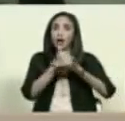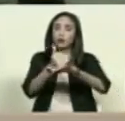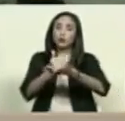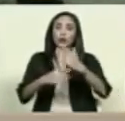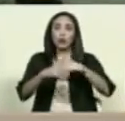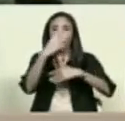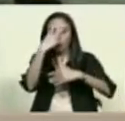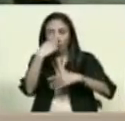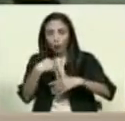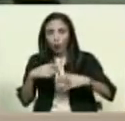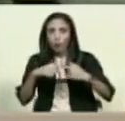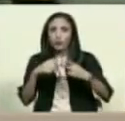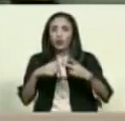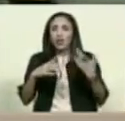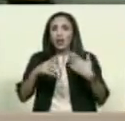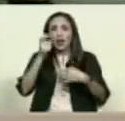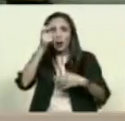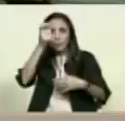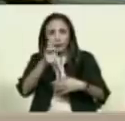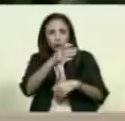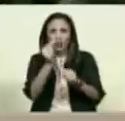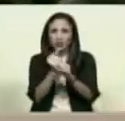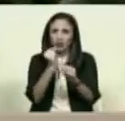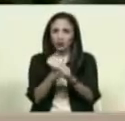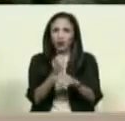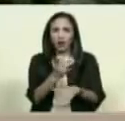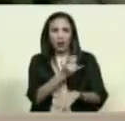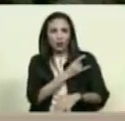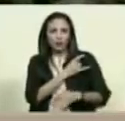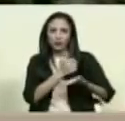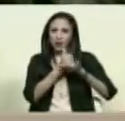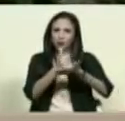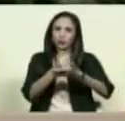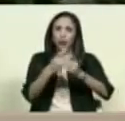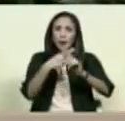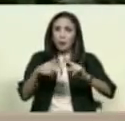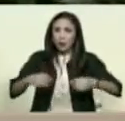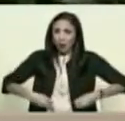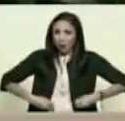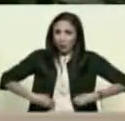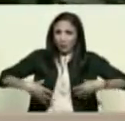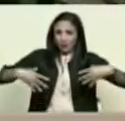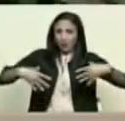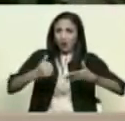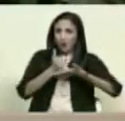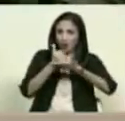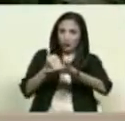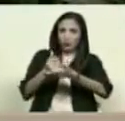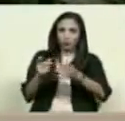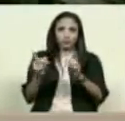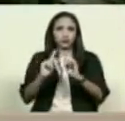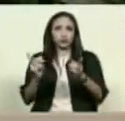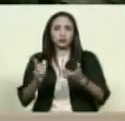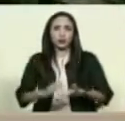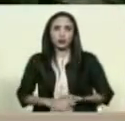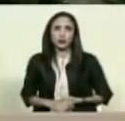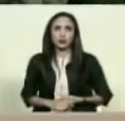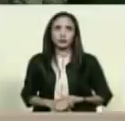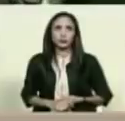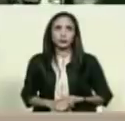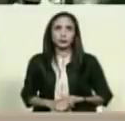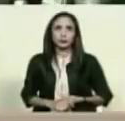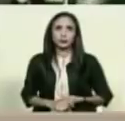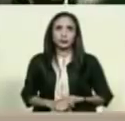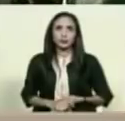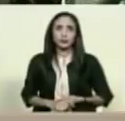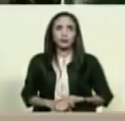a las universidades, al pueblo. Para democratizar el poder monetario y financiero internacional,